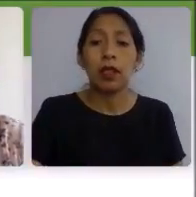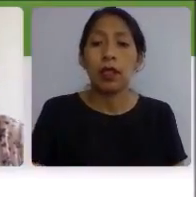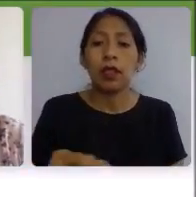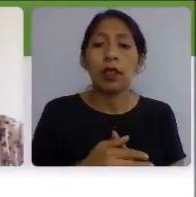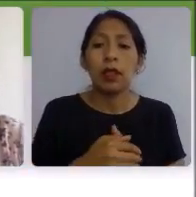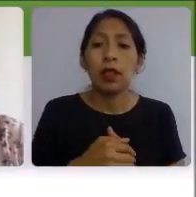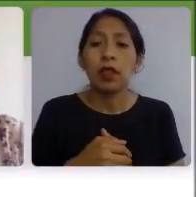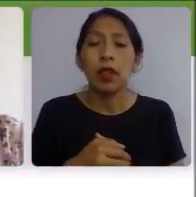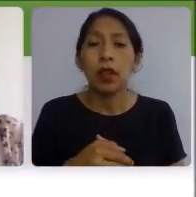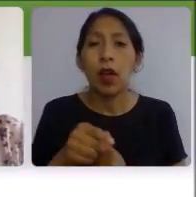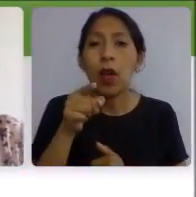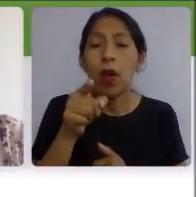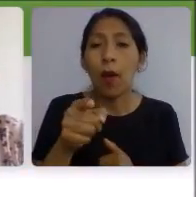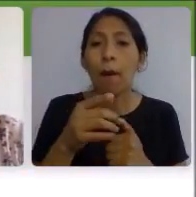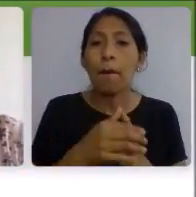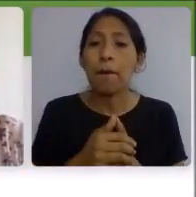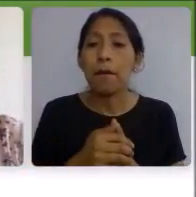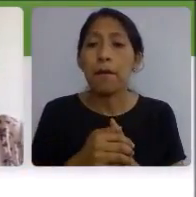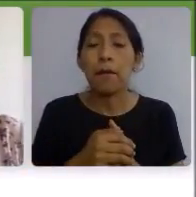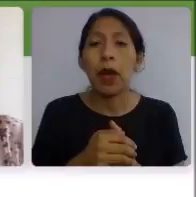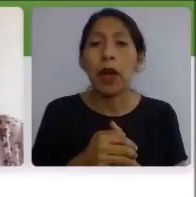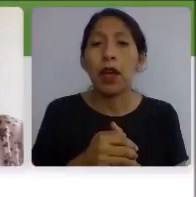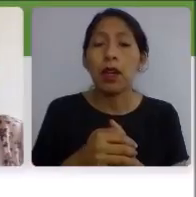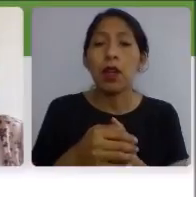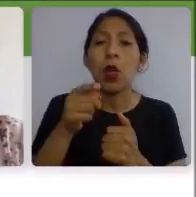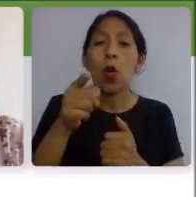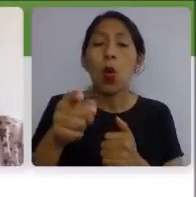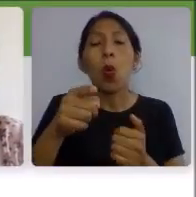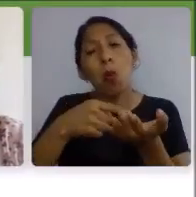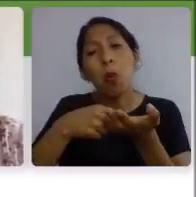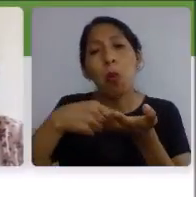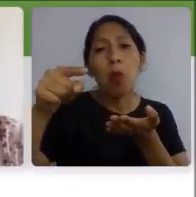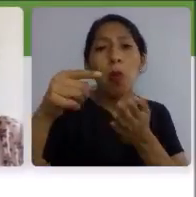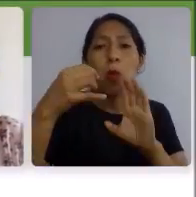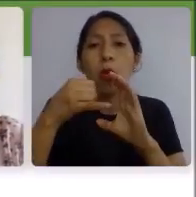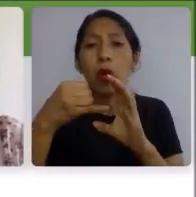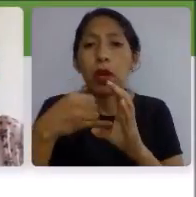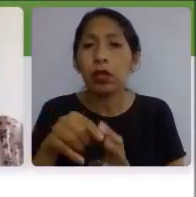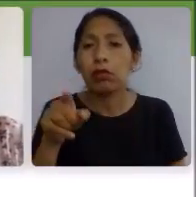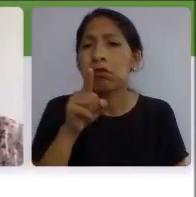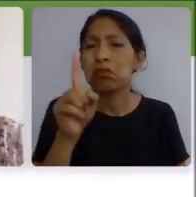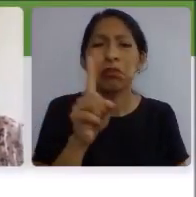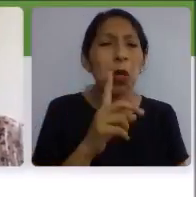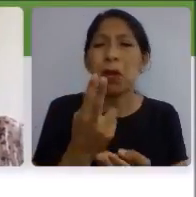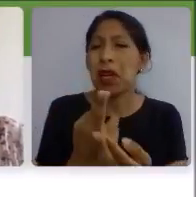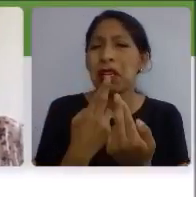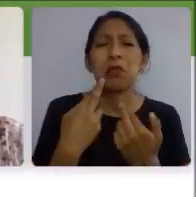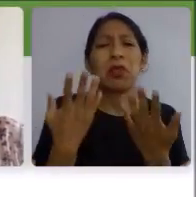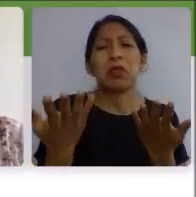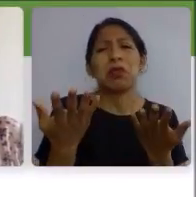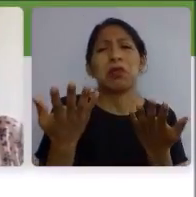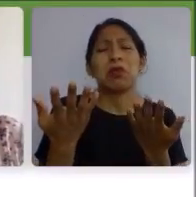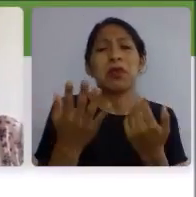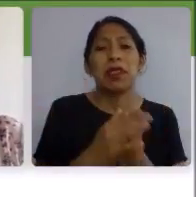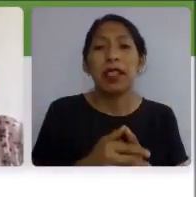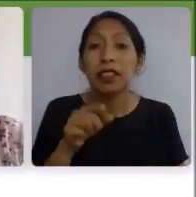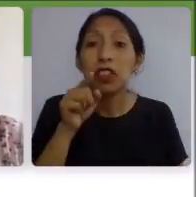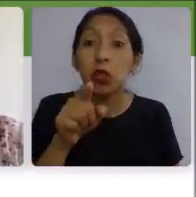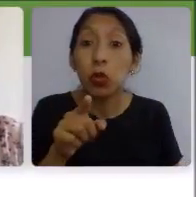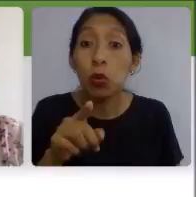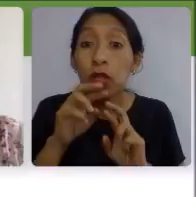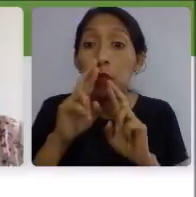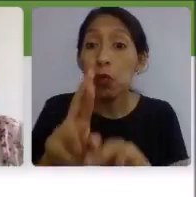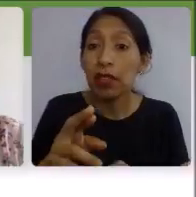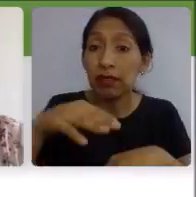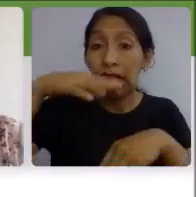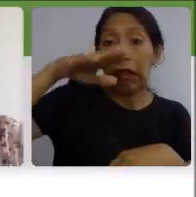informal, mandándole un correo con un Hotmail o un Gmail, no te van a responder. Si tu respuesta es tardía,